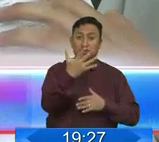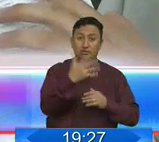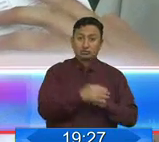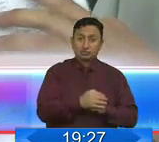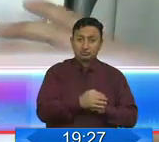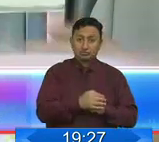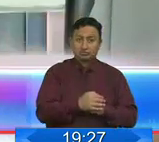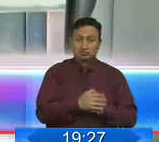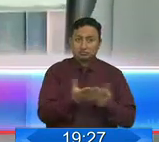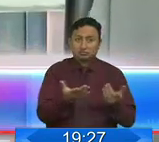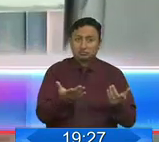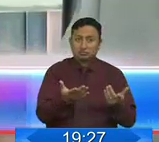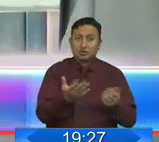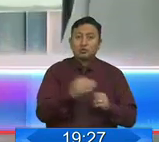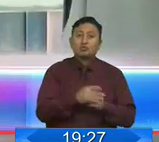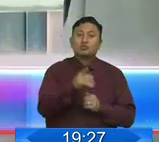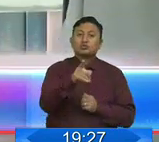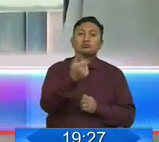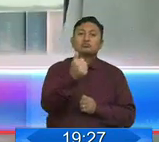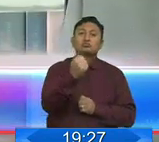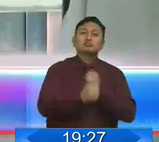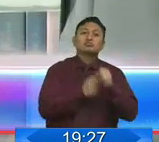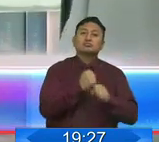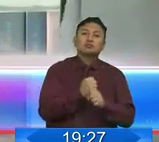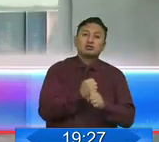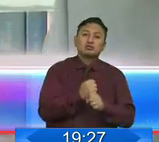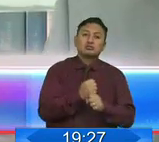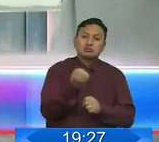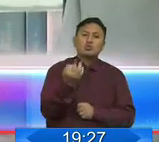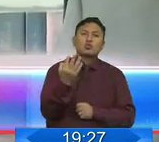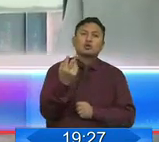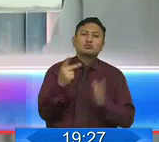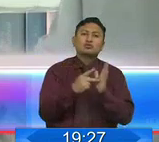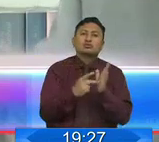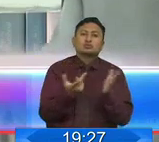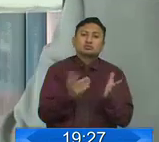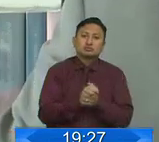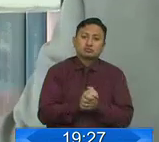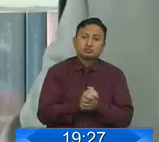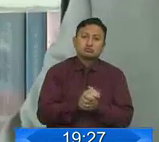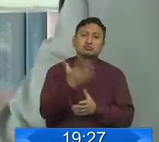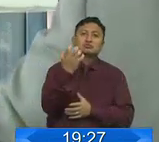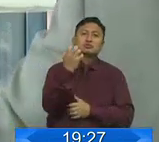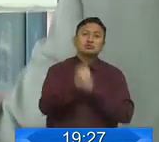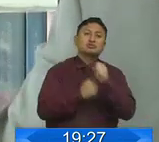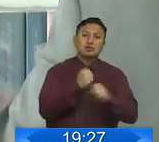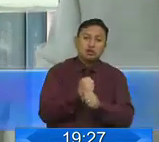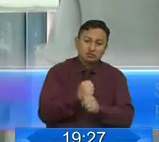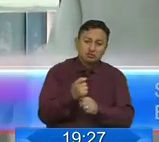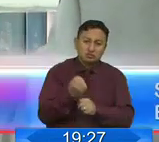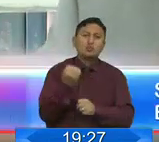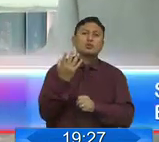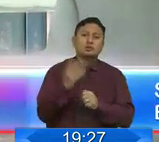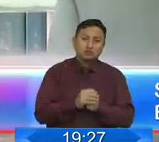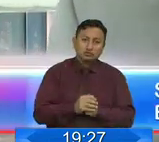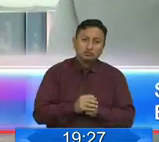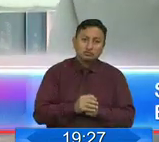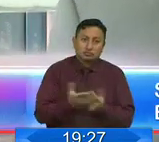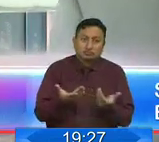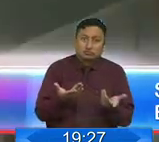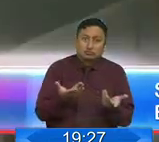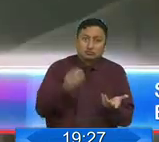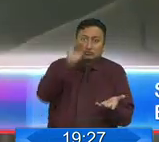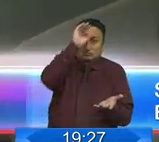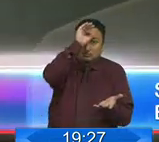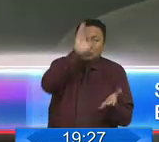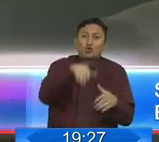el problema es, por ejemplo, si usted tiene 10 años de experiencia, ¿cuánto le van a calificar? Si usted tiene 15, ¿cuánto le van a calificar? No se sabe.